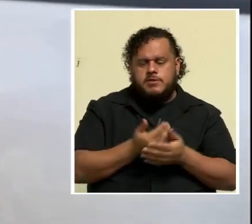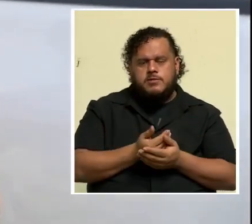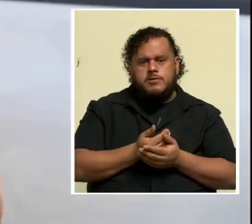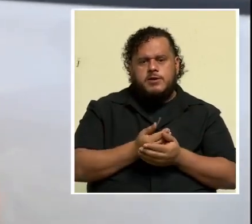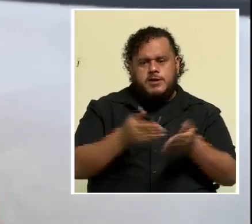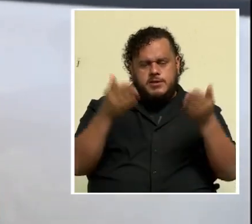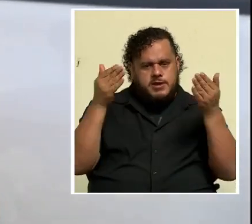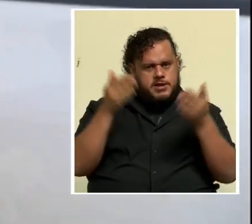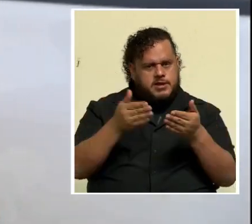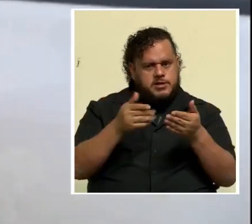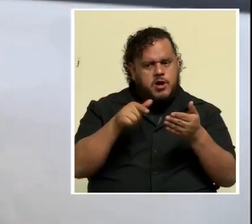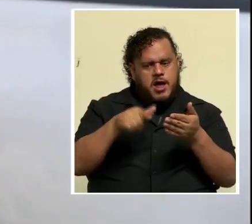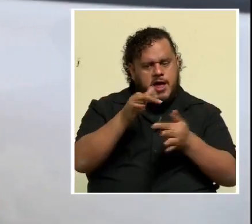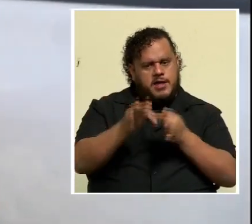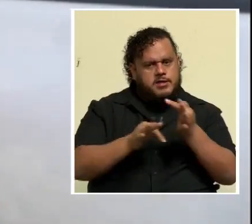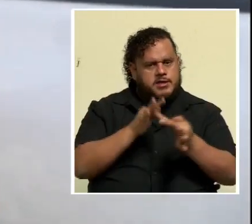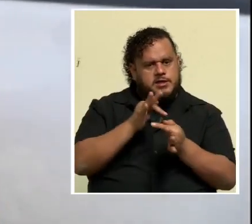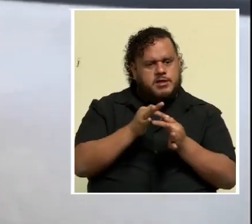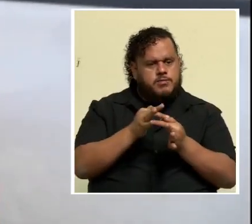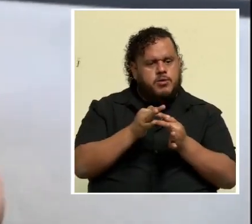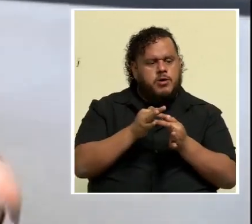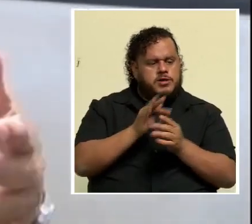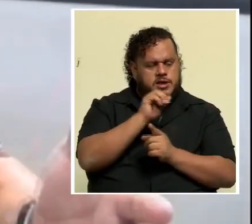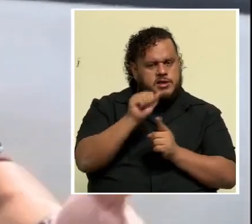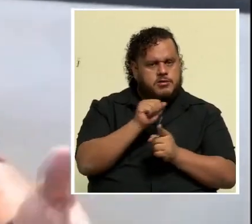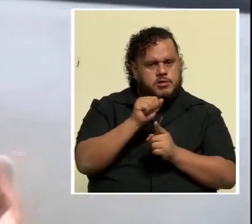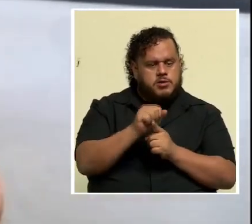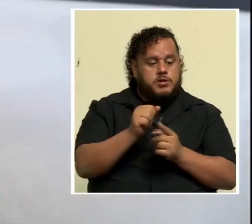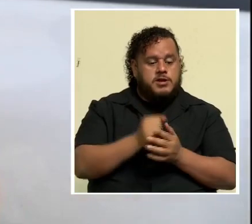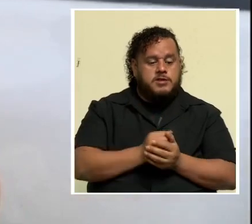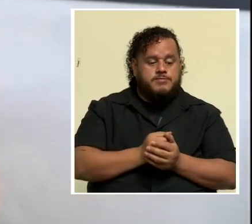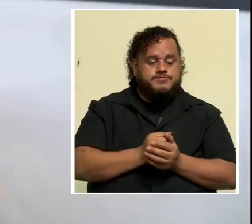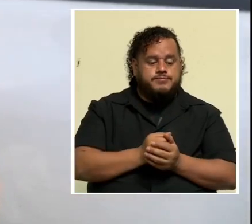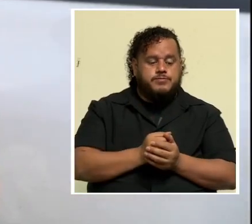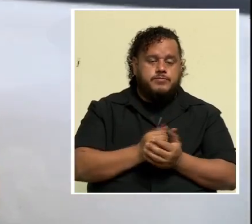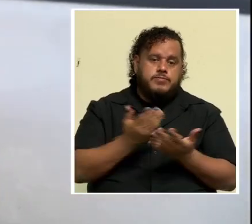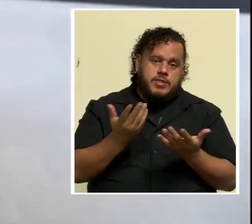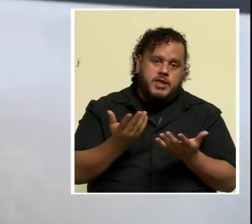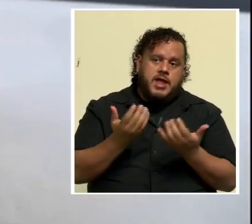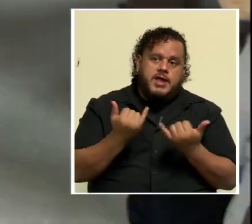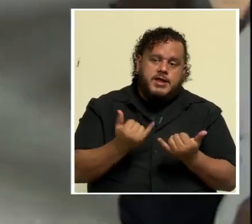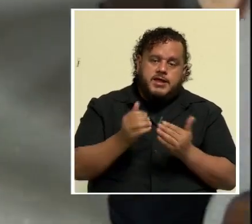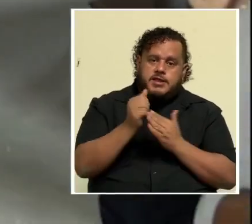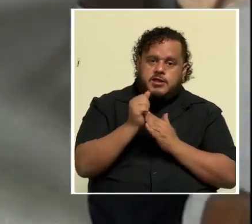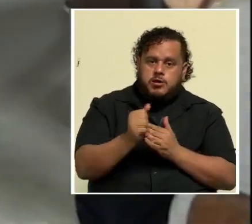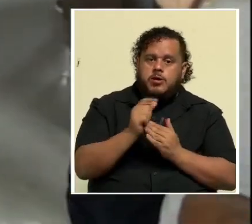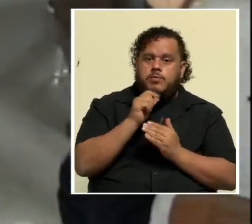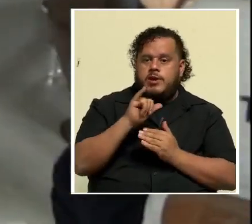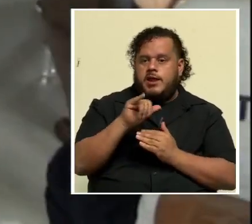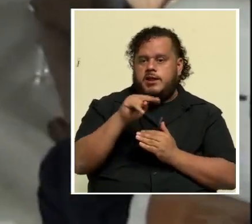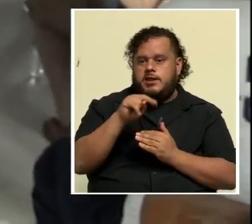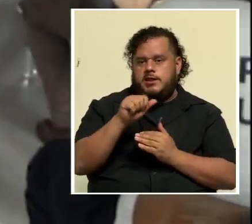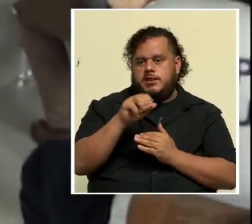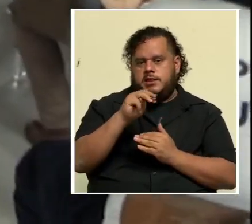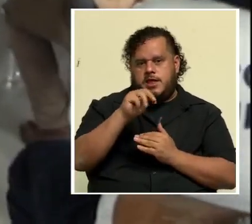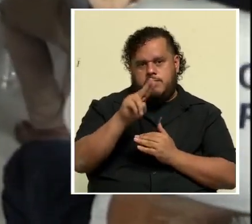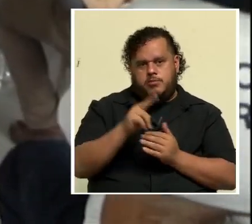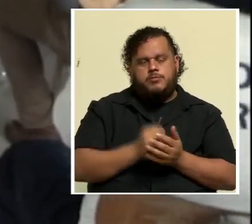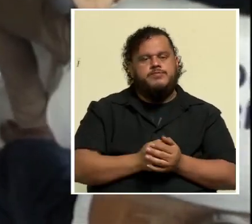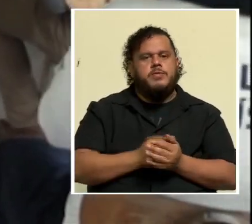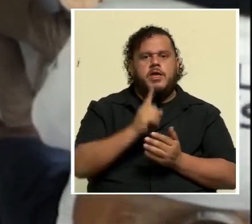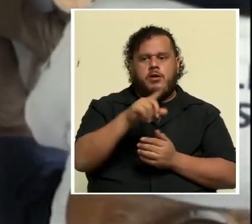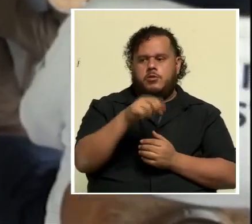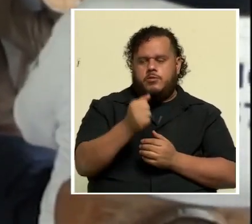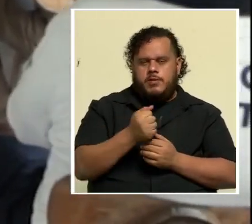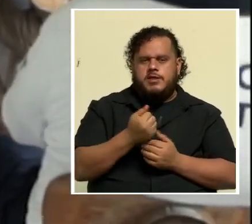de atención a este tipo de casos, el cual está siendo liderado por el INAMU. En un mes